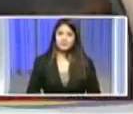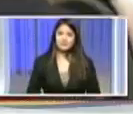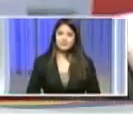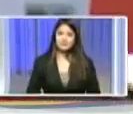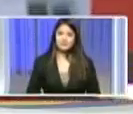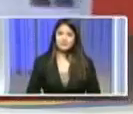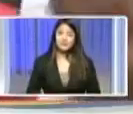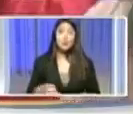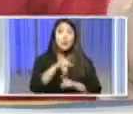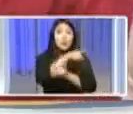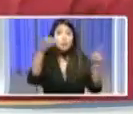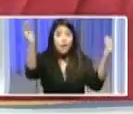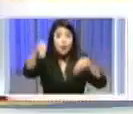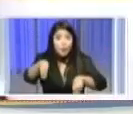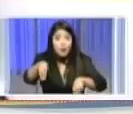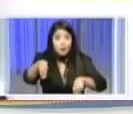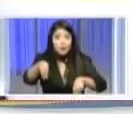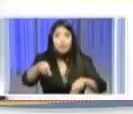¿Están de acuerdo?